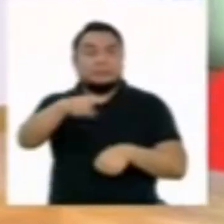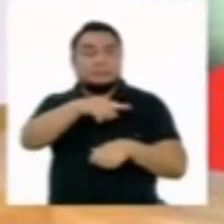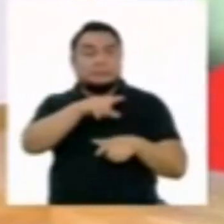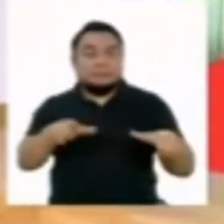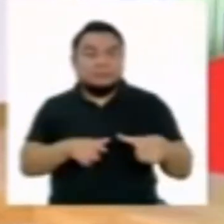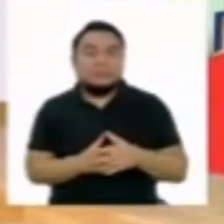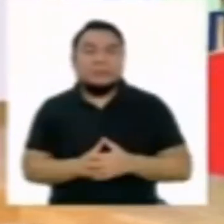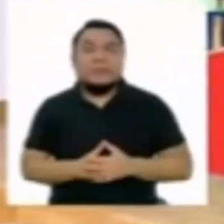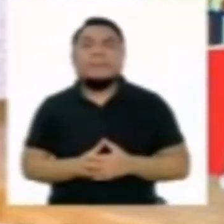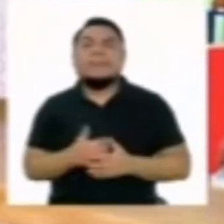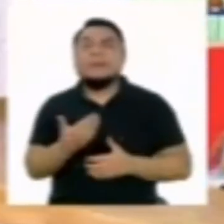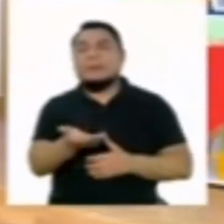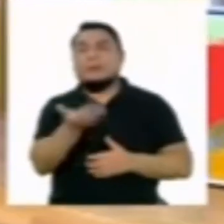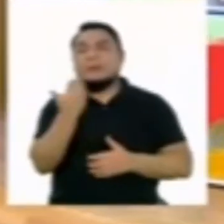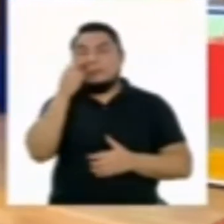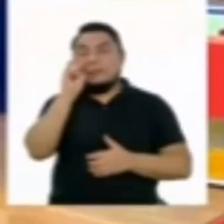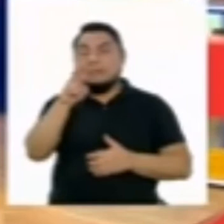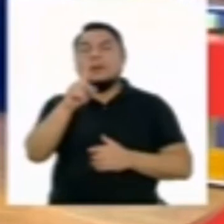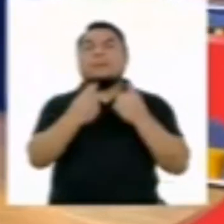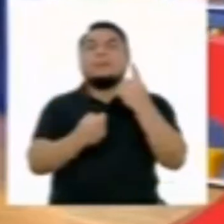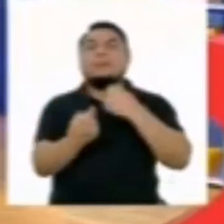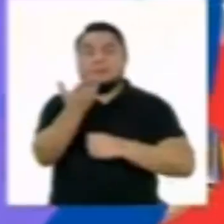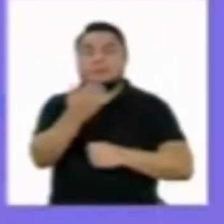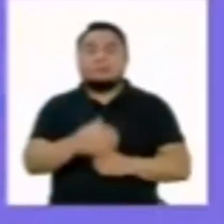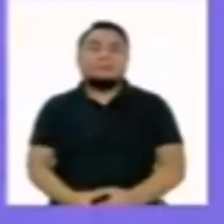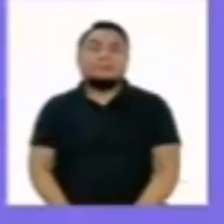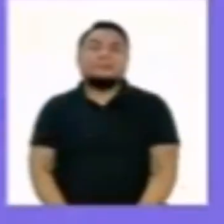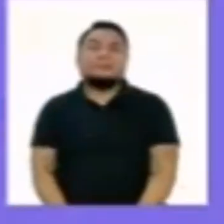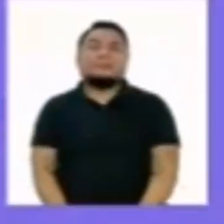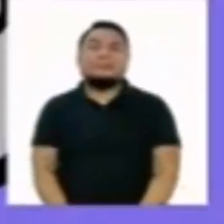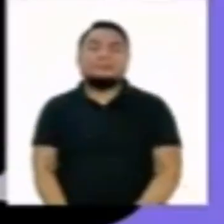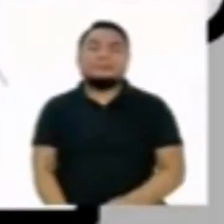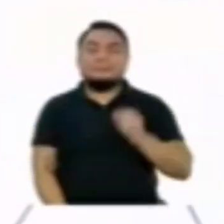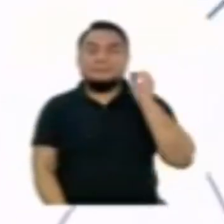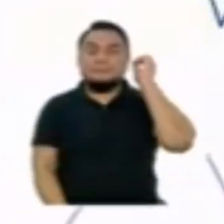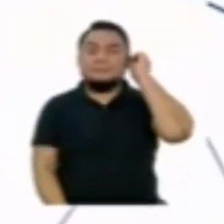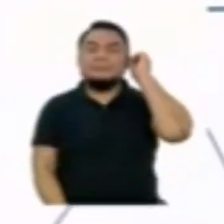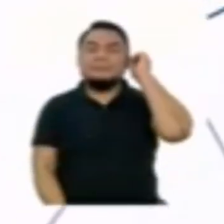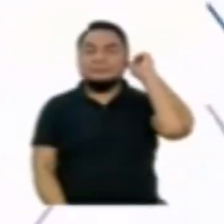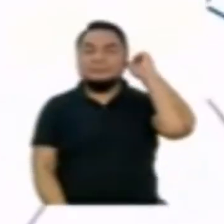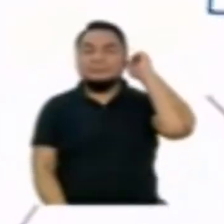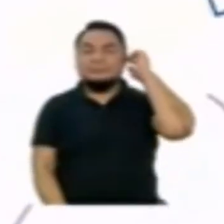nuestra localidad, vamos con el bloque de preguntas.